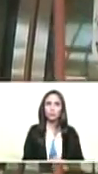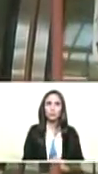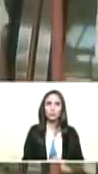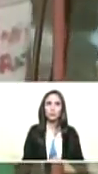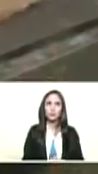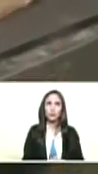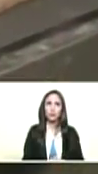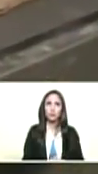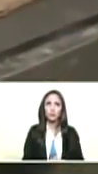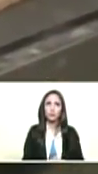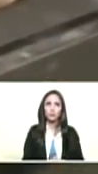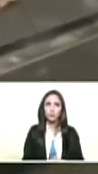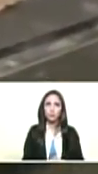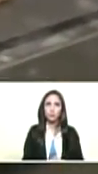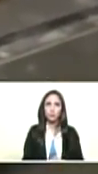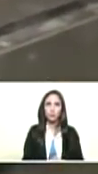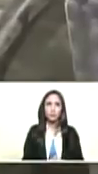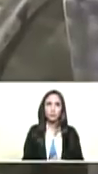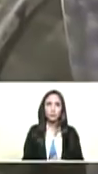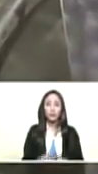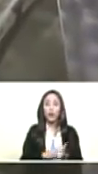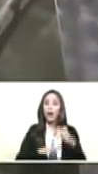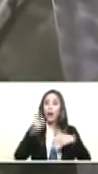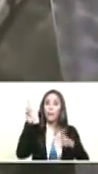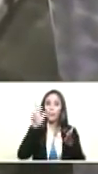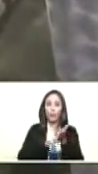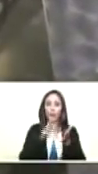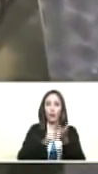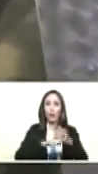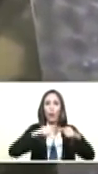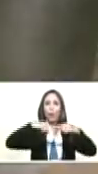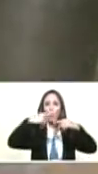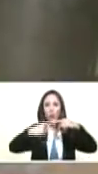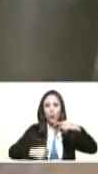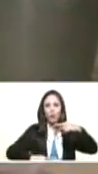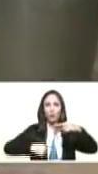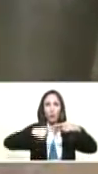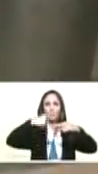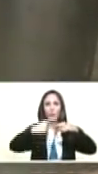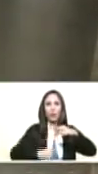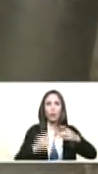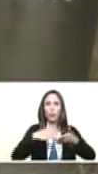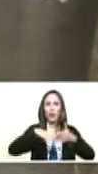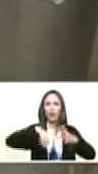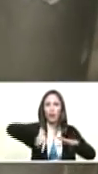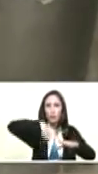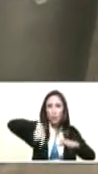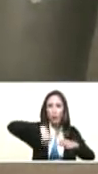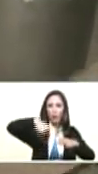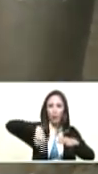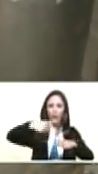Mira, un molino allá, Aristóbulo, dáselo hoy. Consíguele el molino a esta gente hoy mismo. Hoy mismo, a parir el molino.